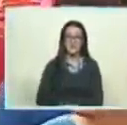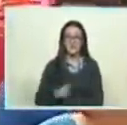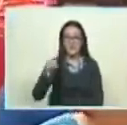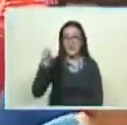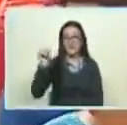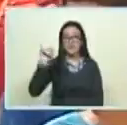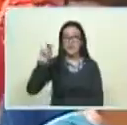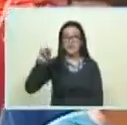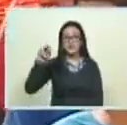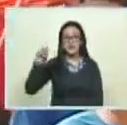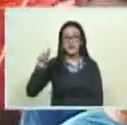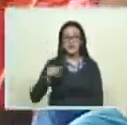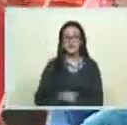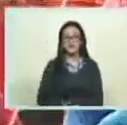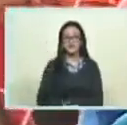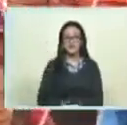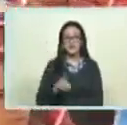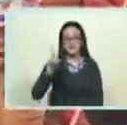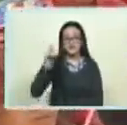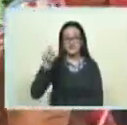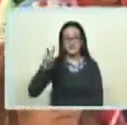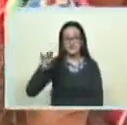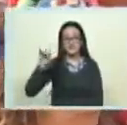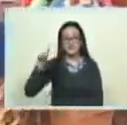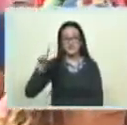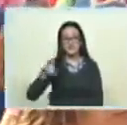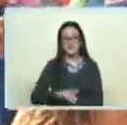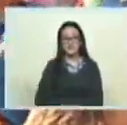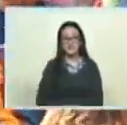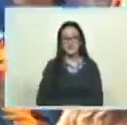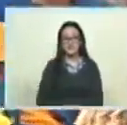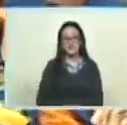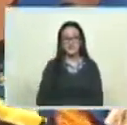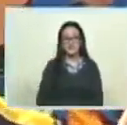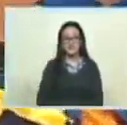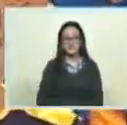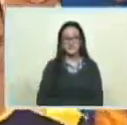Taina González, David Villalobo.